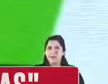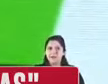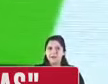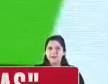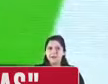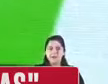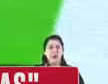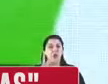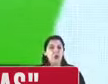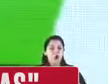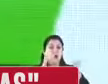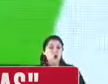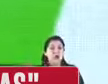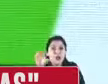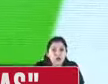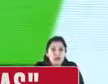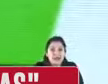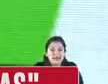dos modelos de país